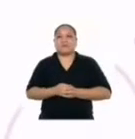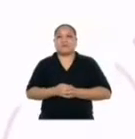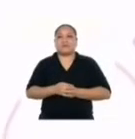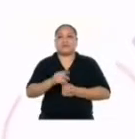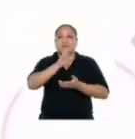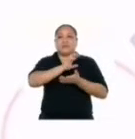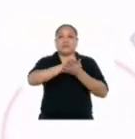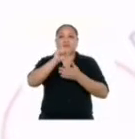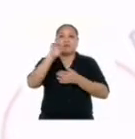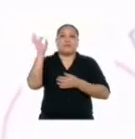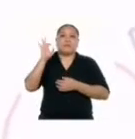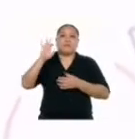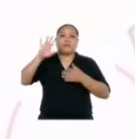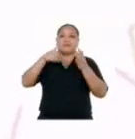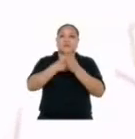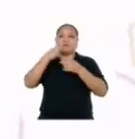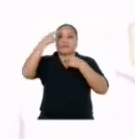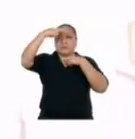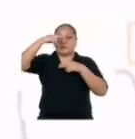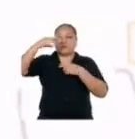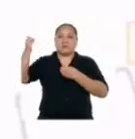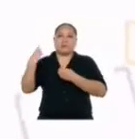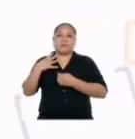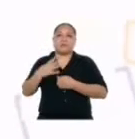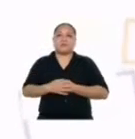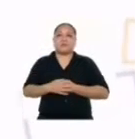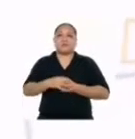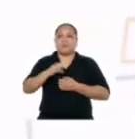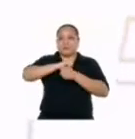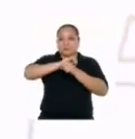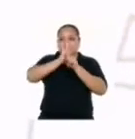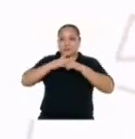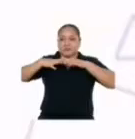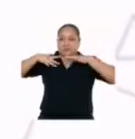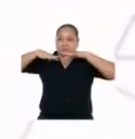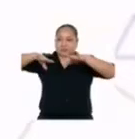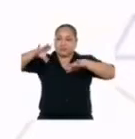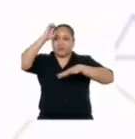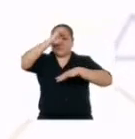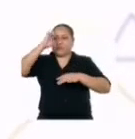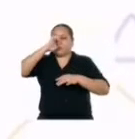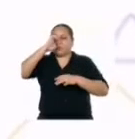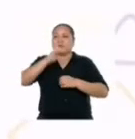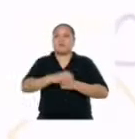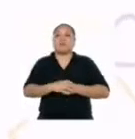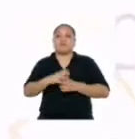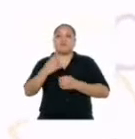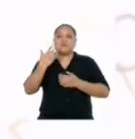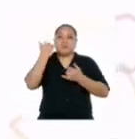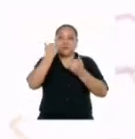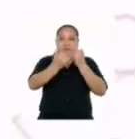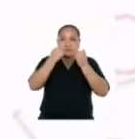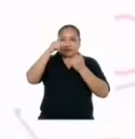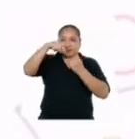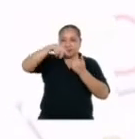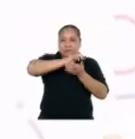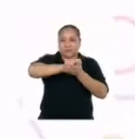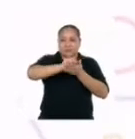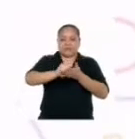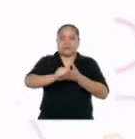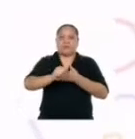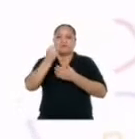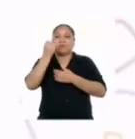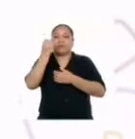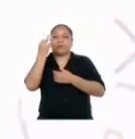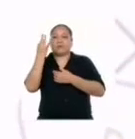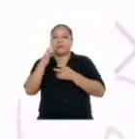en el mes de febrero llegaron noticias que informaron que el coronavirus se extendió por Europa. Casi a finales de este mes empezaron los